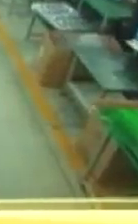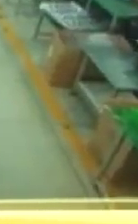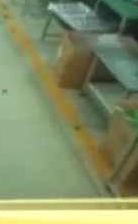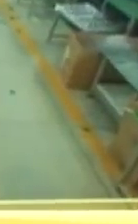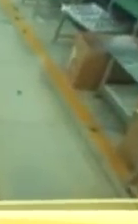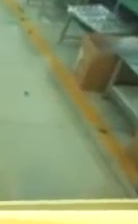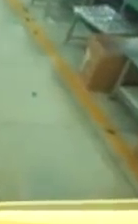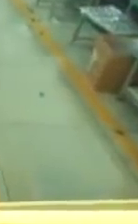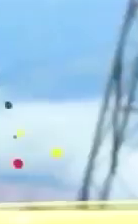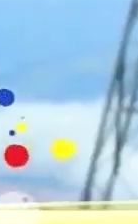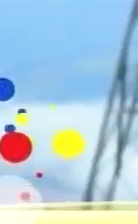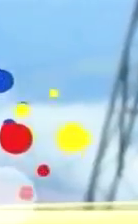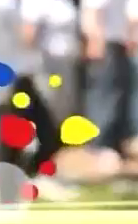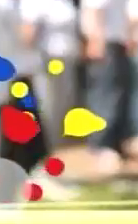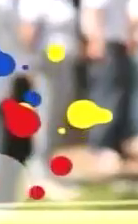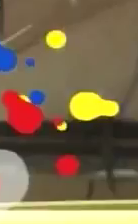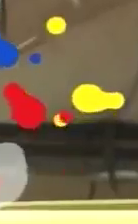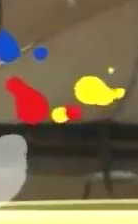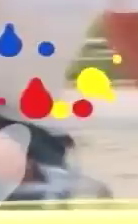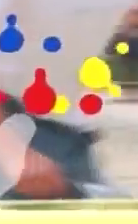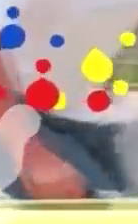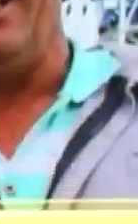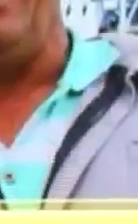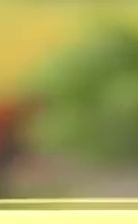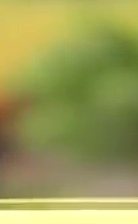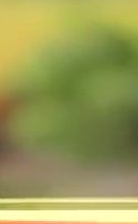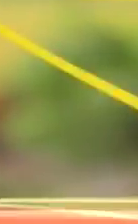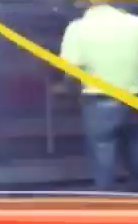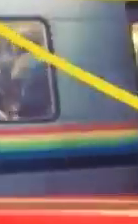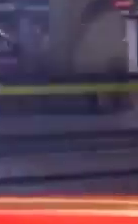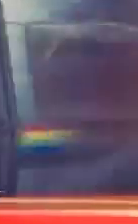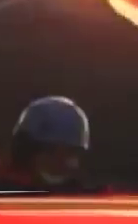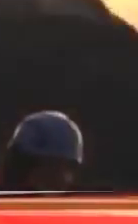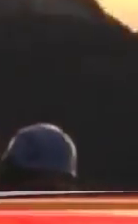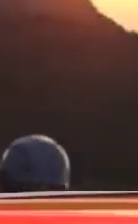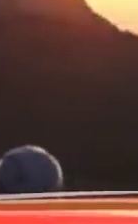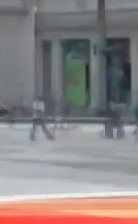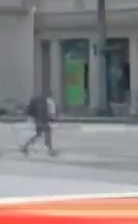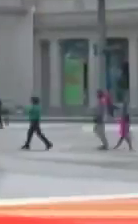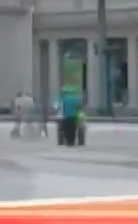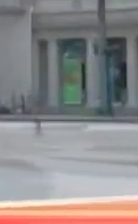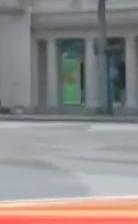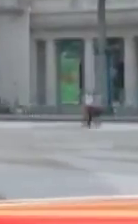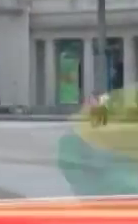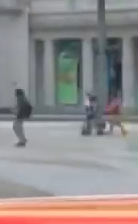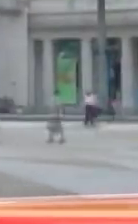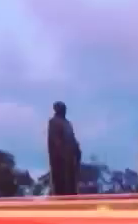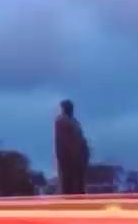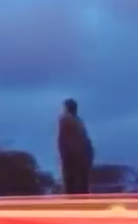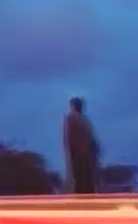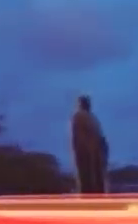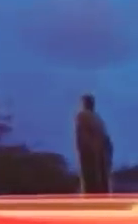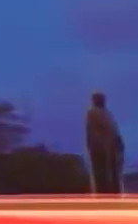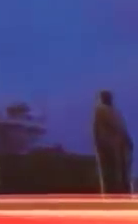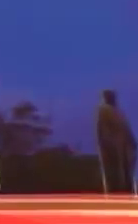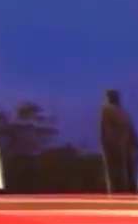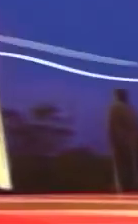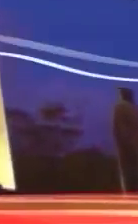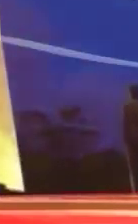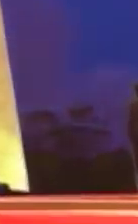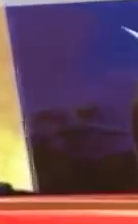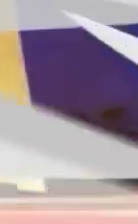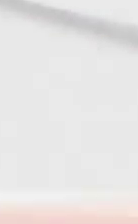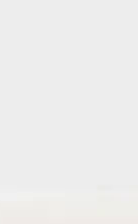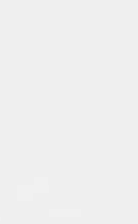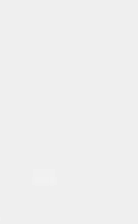Bienvenidos y bienvenidas a continuación una transmisión conjunta de radio y televisión por su derecho